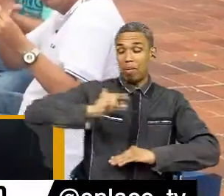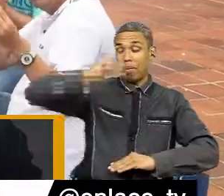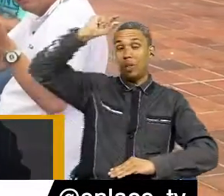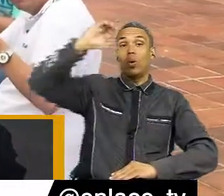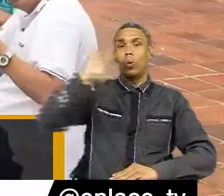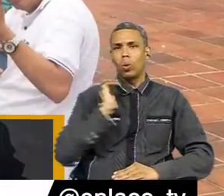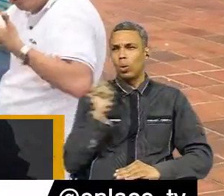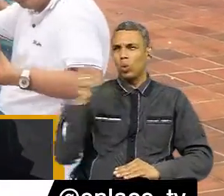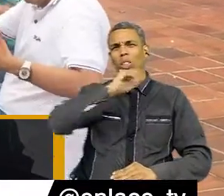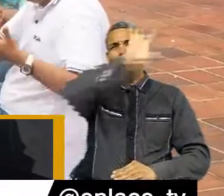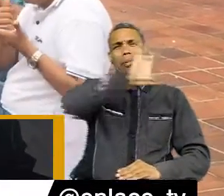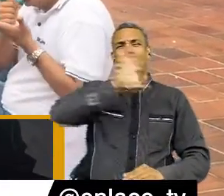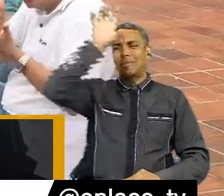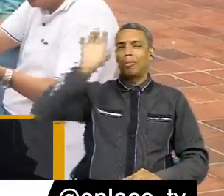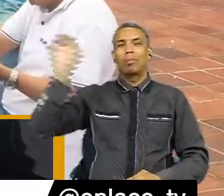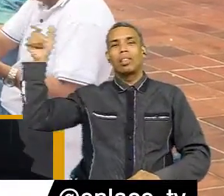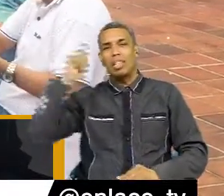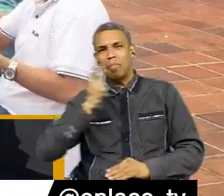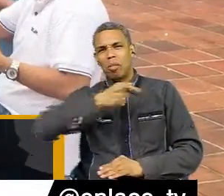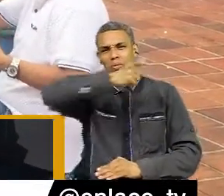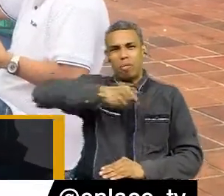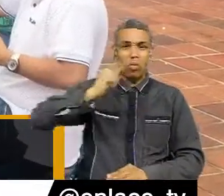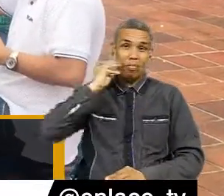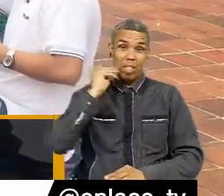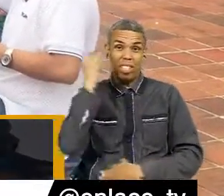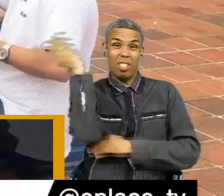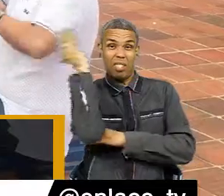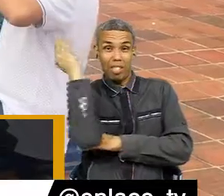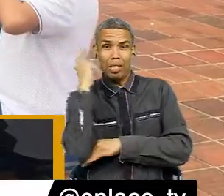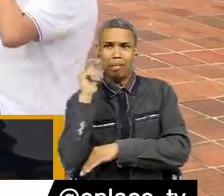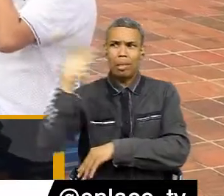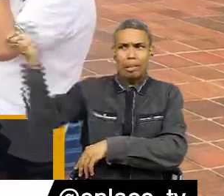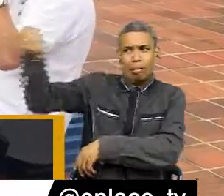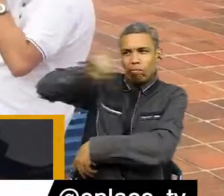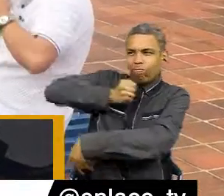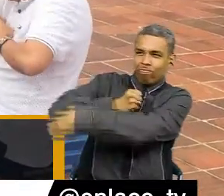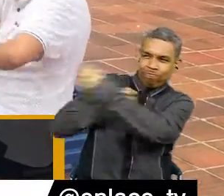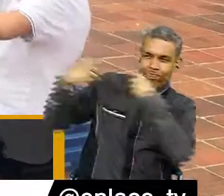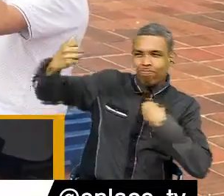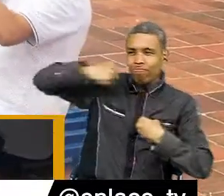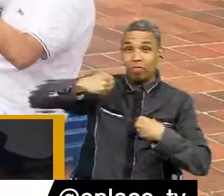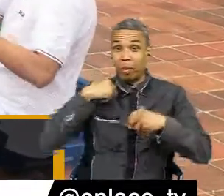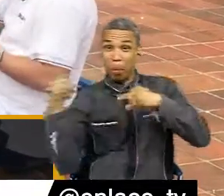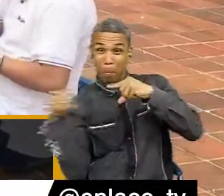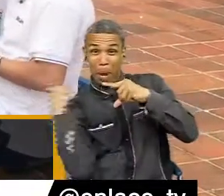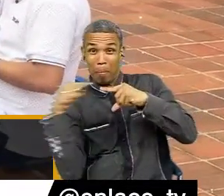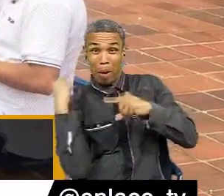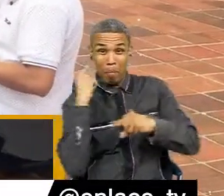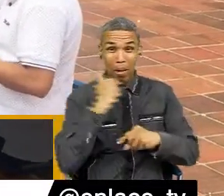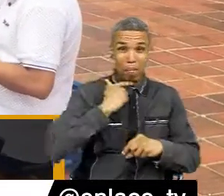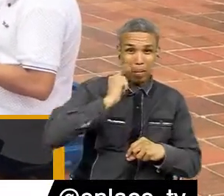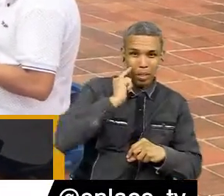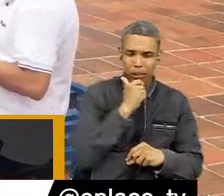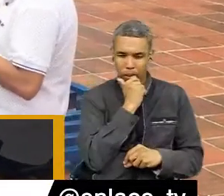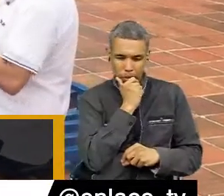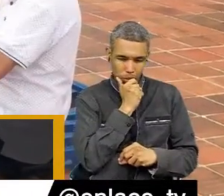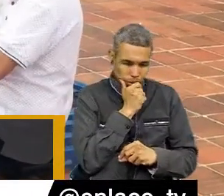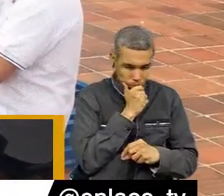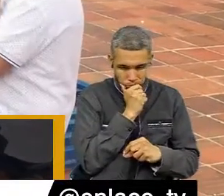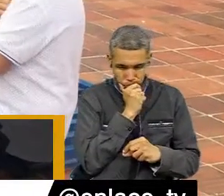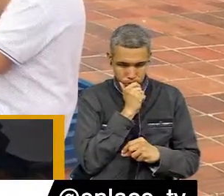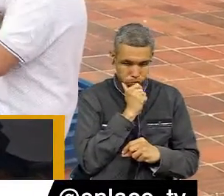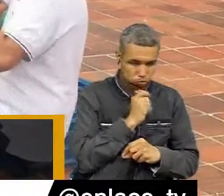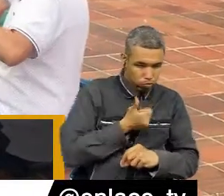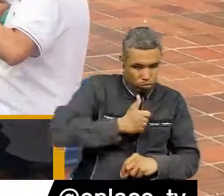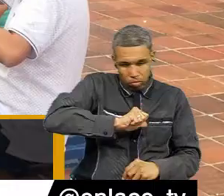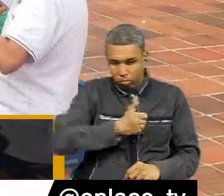nacional, actores y directores de cine y productores. Georgie, quiero que nos cuente más detalles sobre la temática de este film como tal y también quiero que